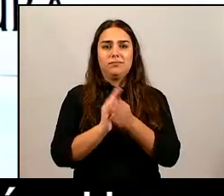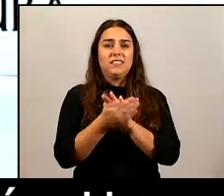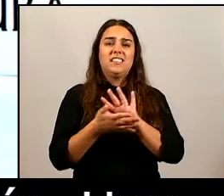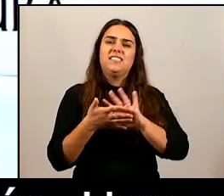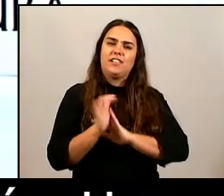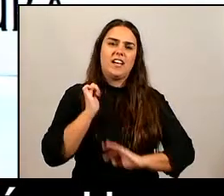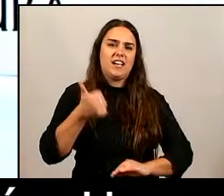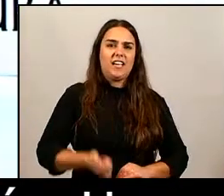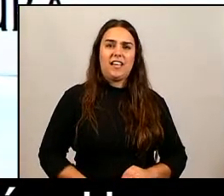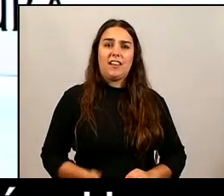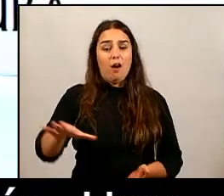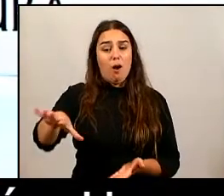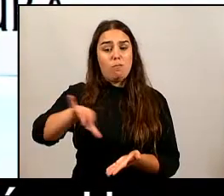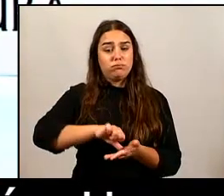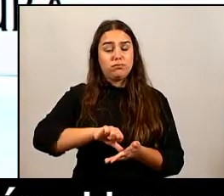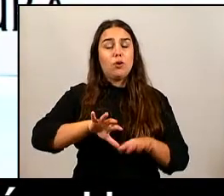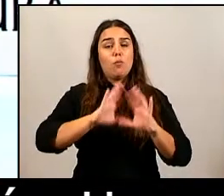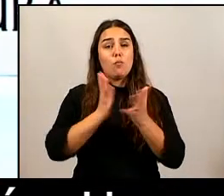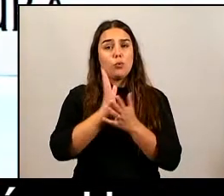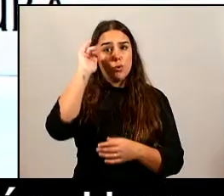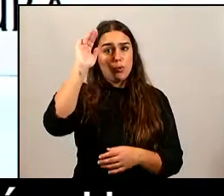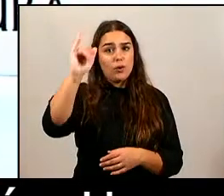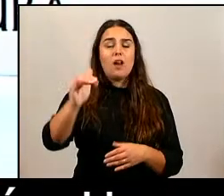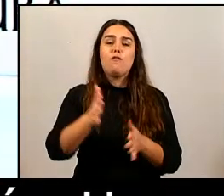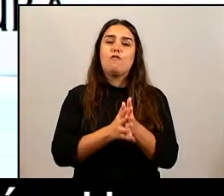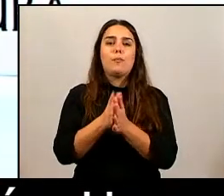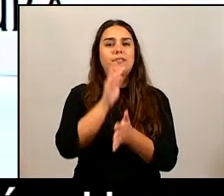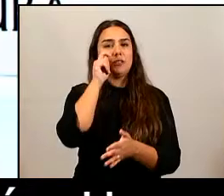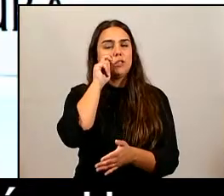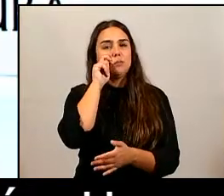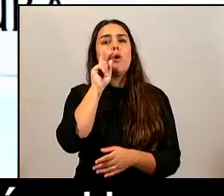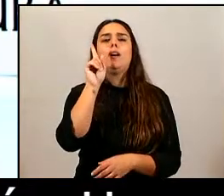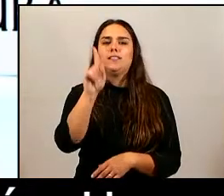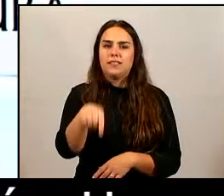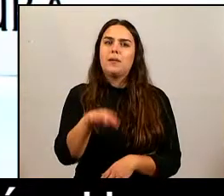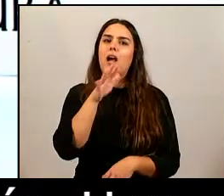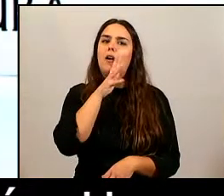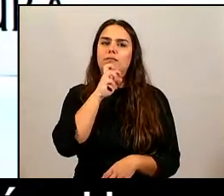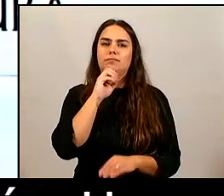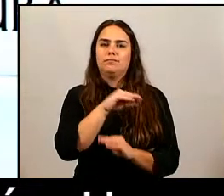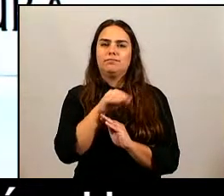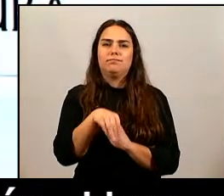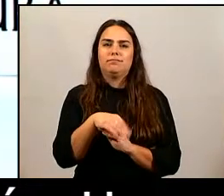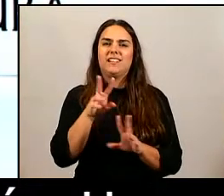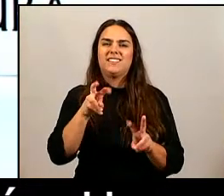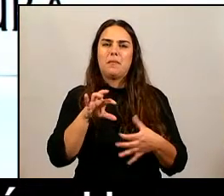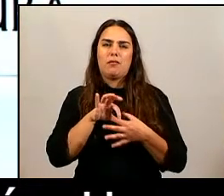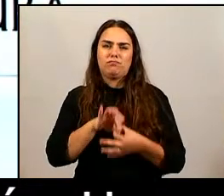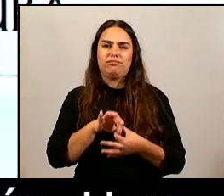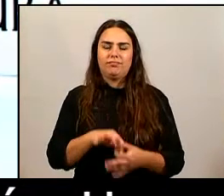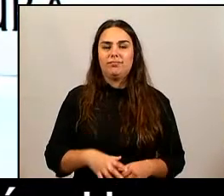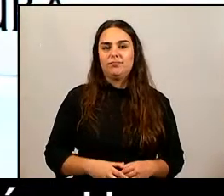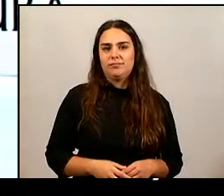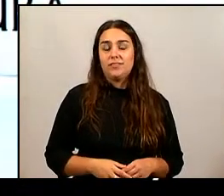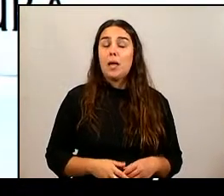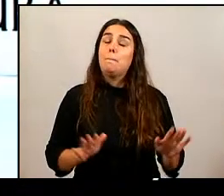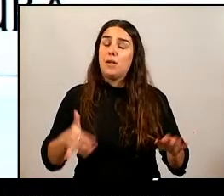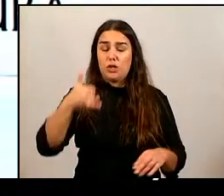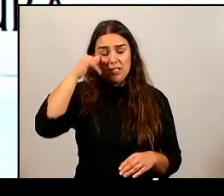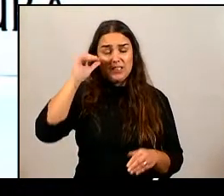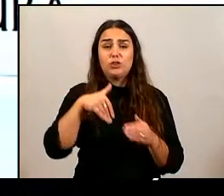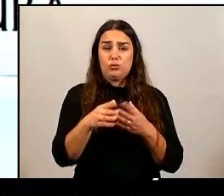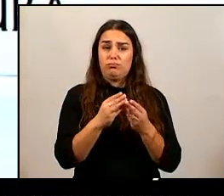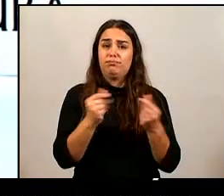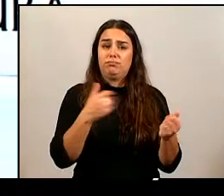fija población en el mundo rural, fomenta el turismo y contribuye a preservar nuestras raíces. Sin embargo, corre el riesgo de perderse